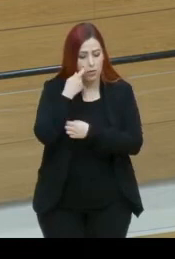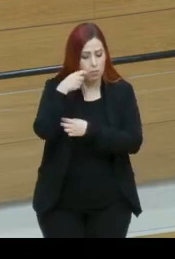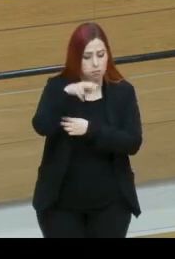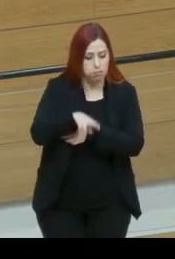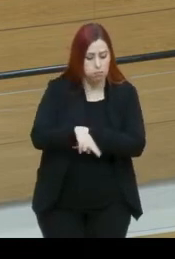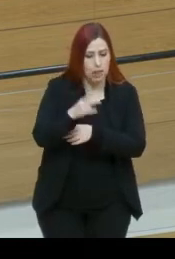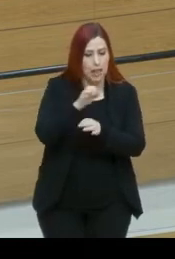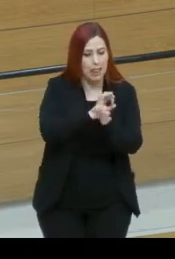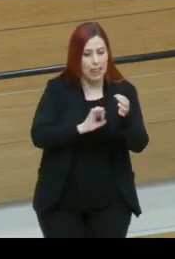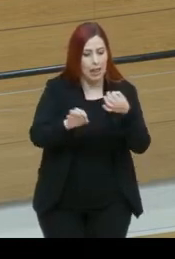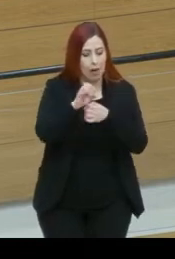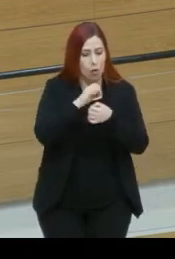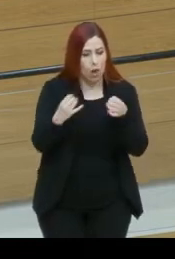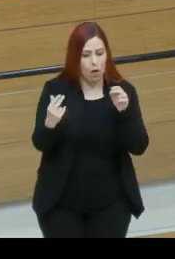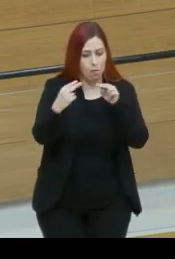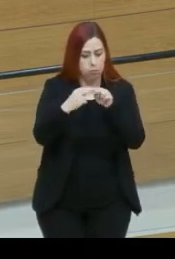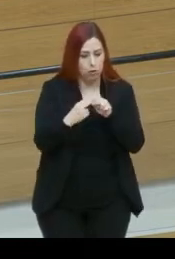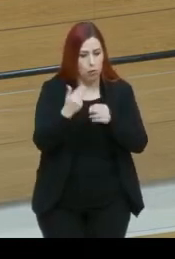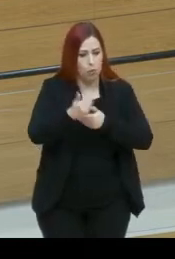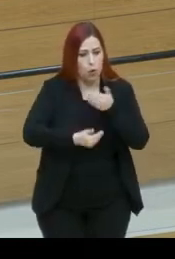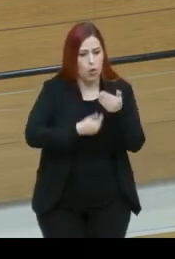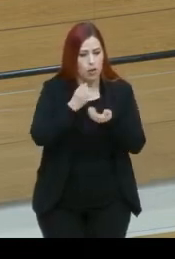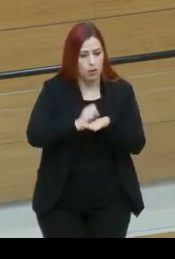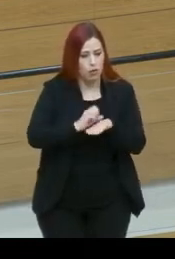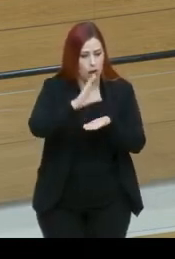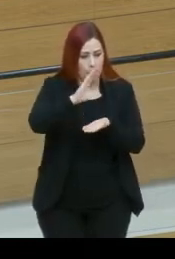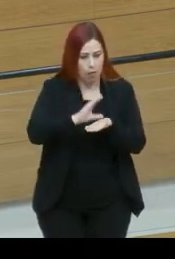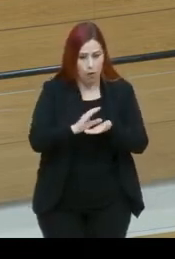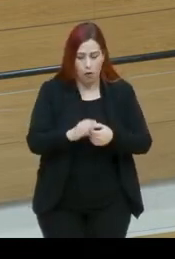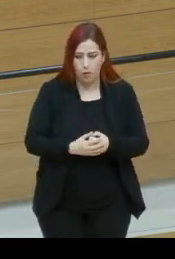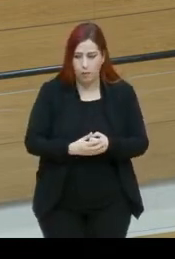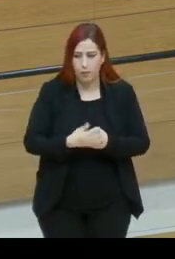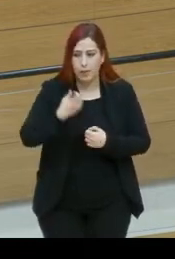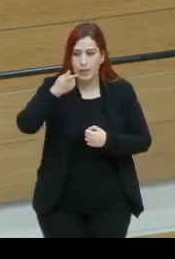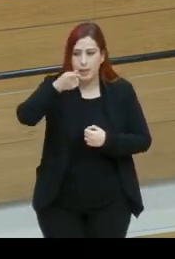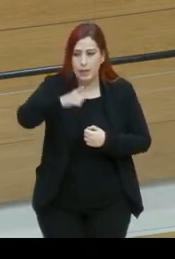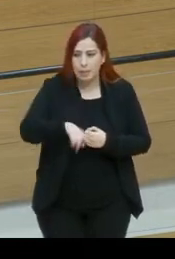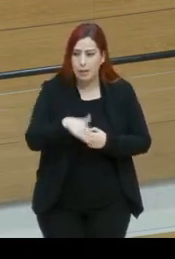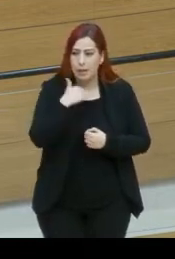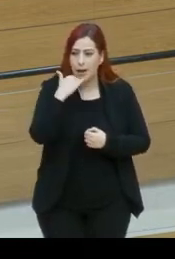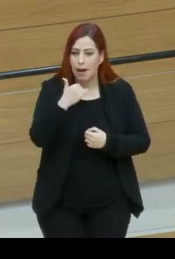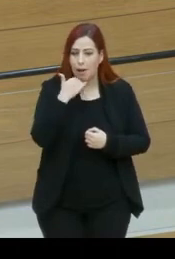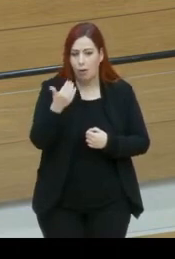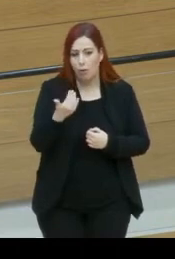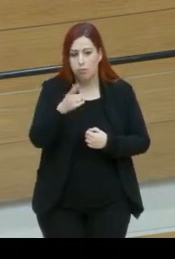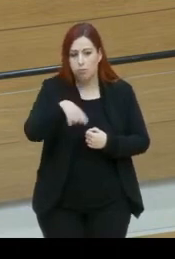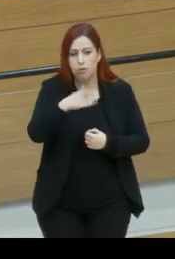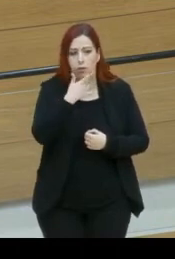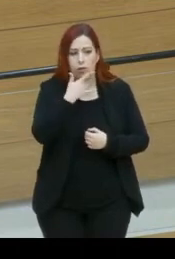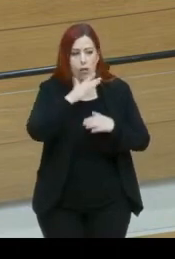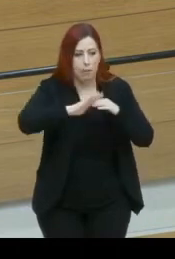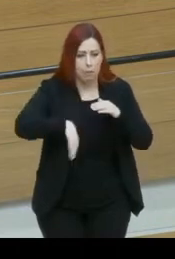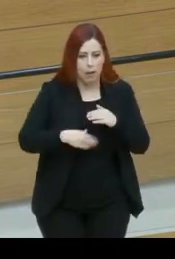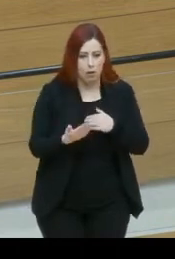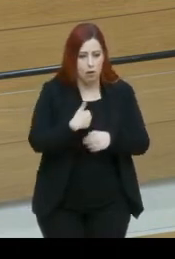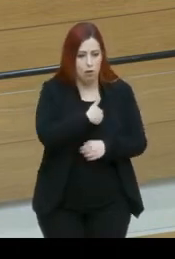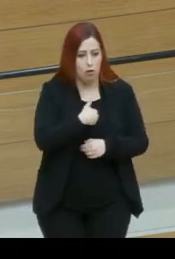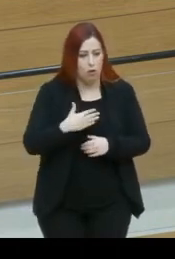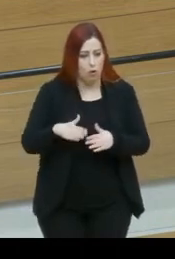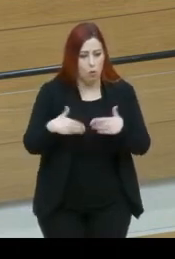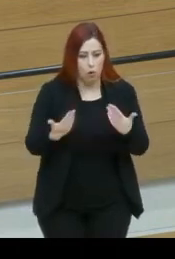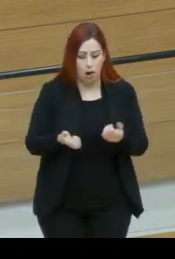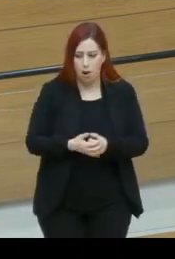entre células, en procesos de la inflamación y también, algo menos conocido, su papel